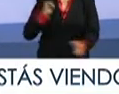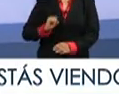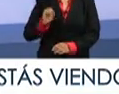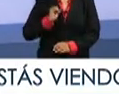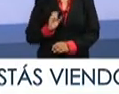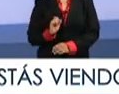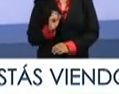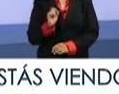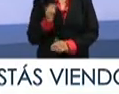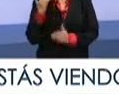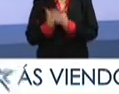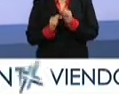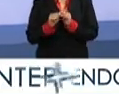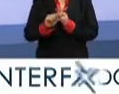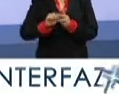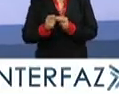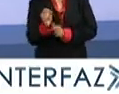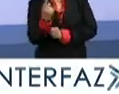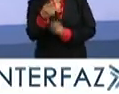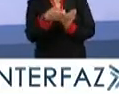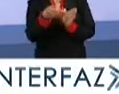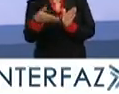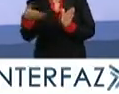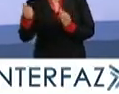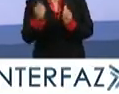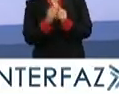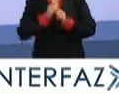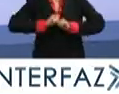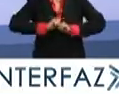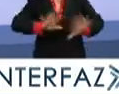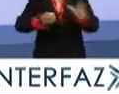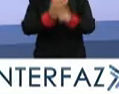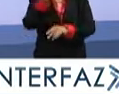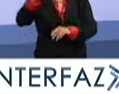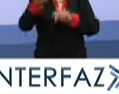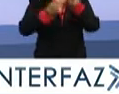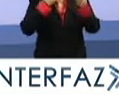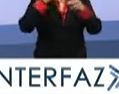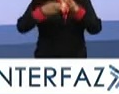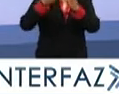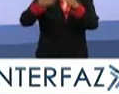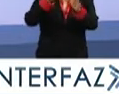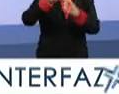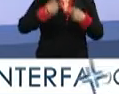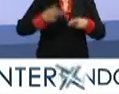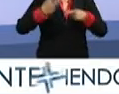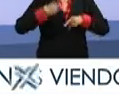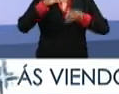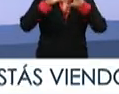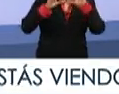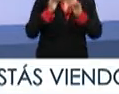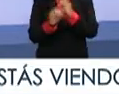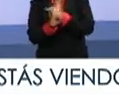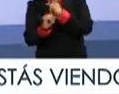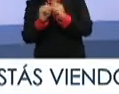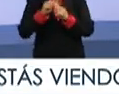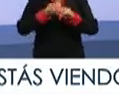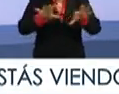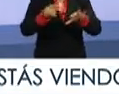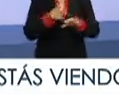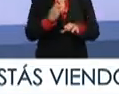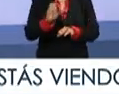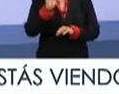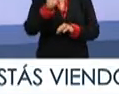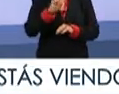siglo XX y el principio del siglo XXI con el auge de las nuevas tecnologías y la sociedad de la información. Por lo cual, la